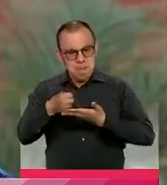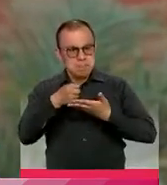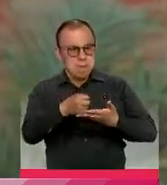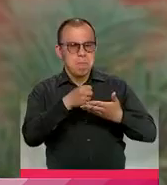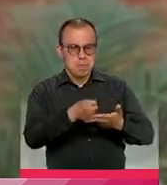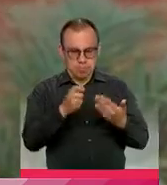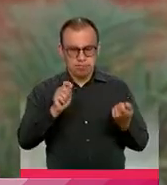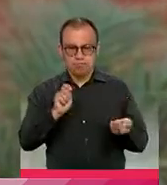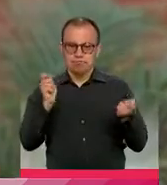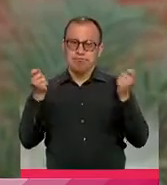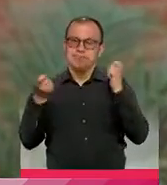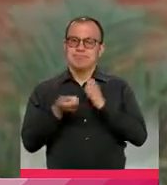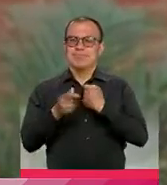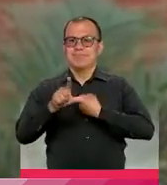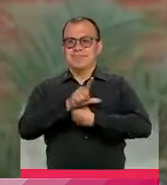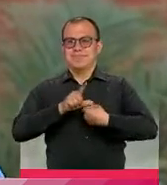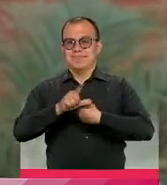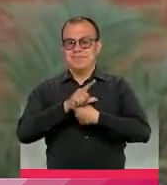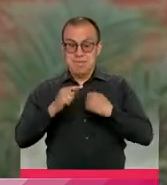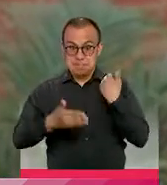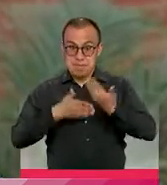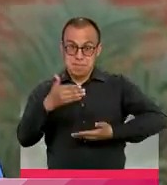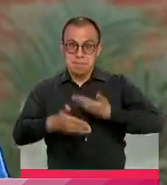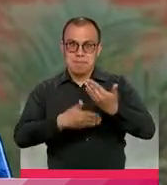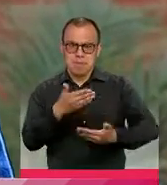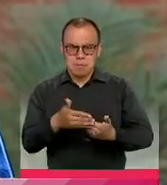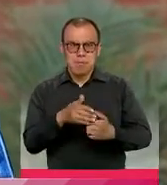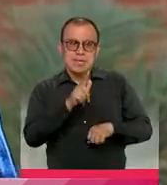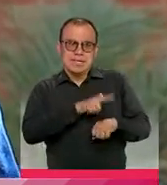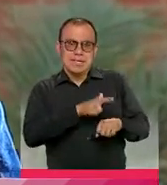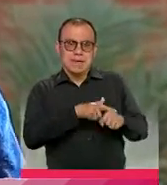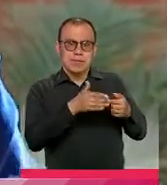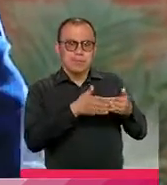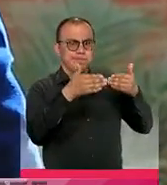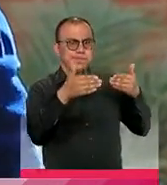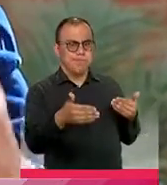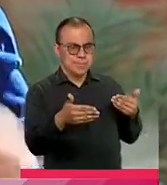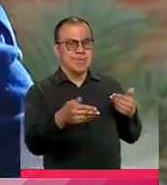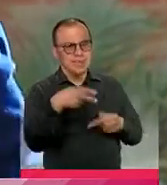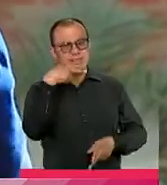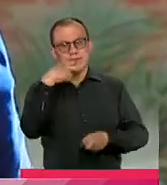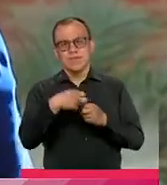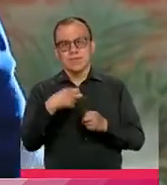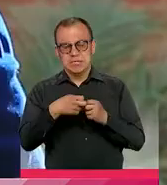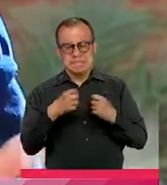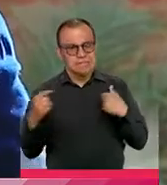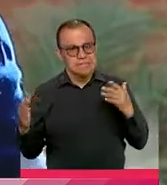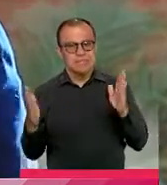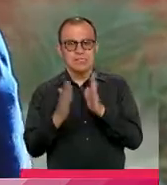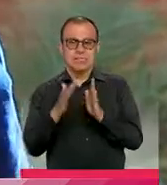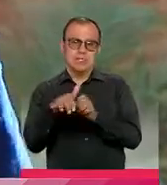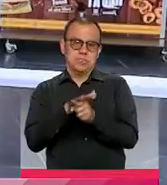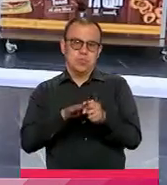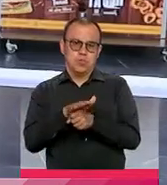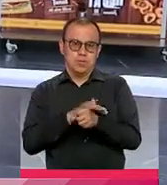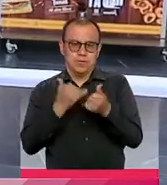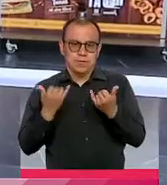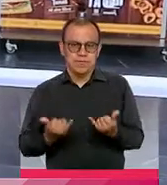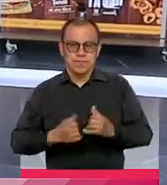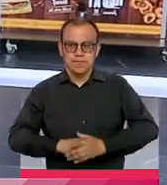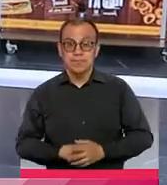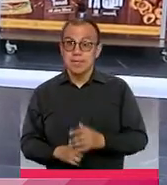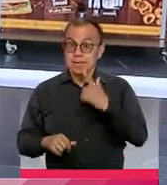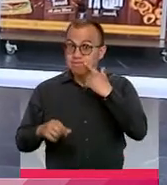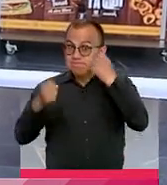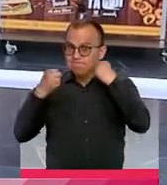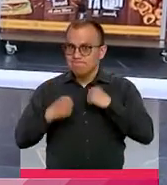poder transformar nuestra localidad y salir adelante luego de estos momentos tan difíciles que hemos tenido que afrontar y hemos sabido hacerlo. El esfuerzo